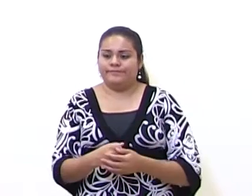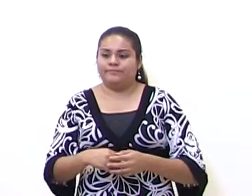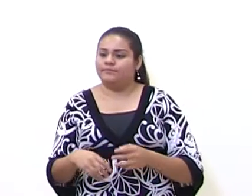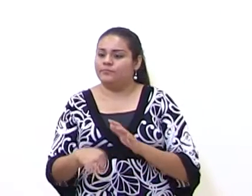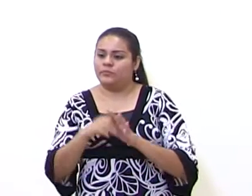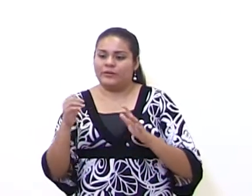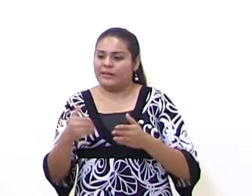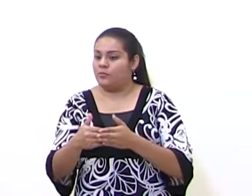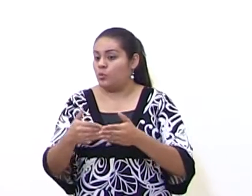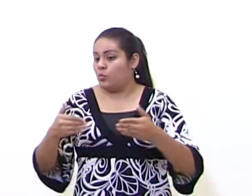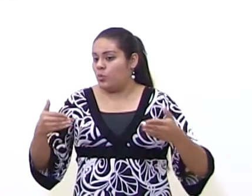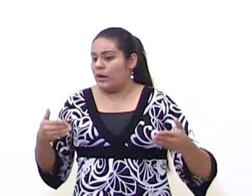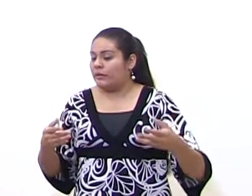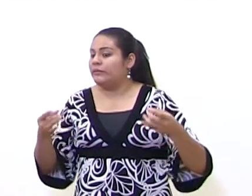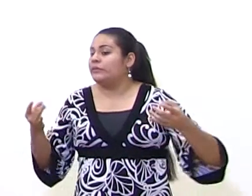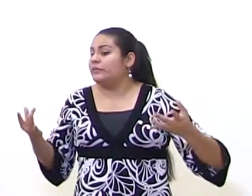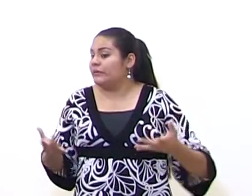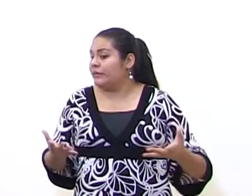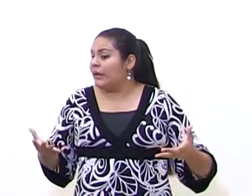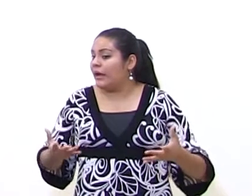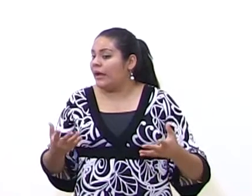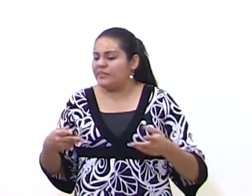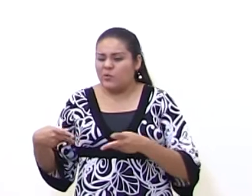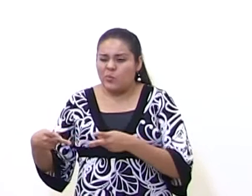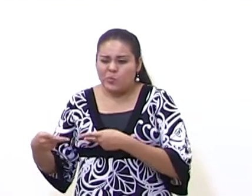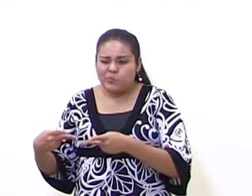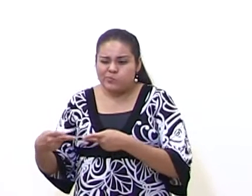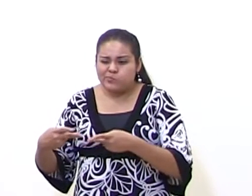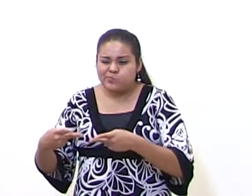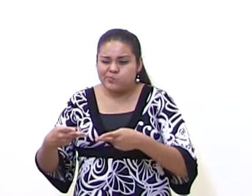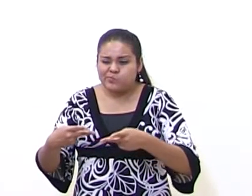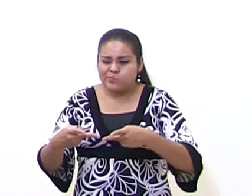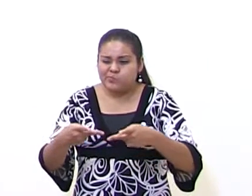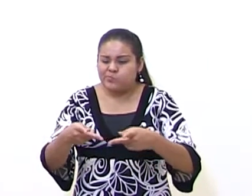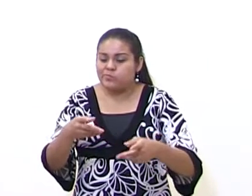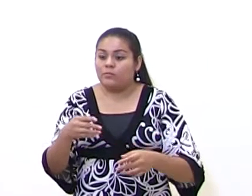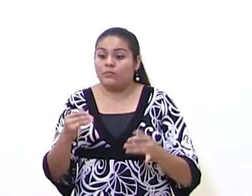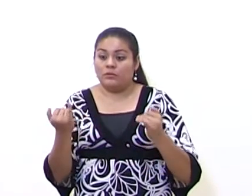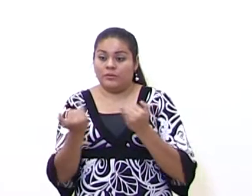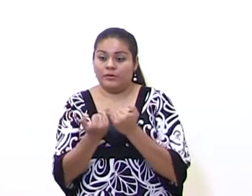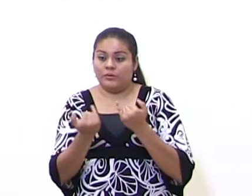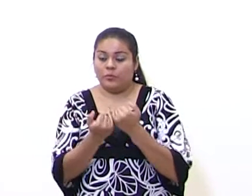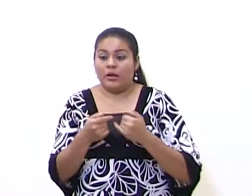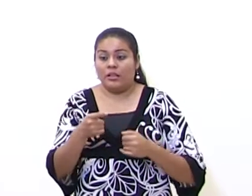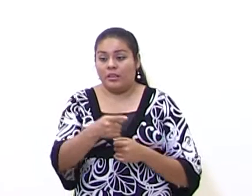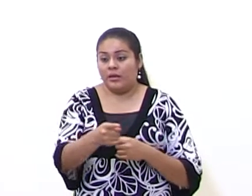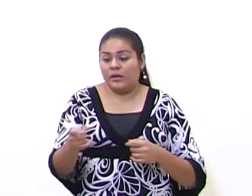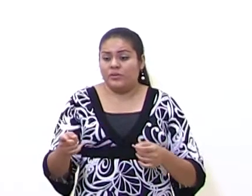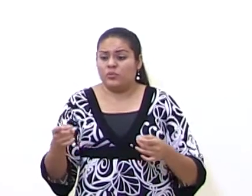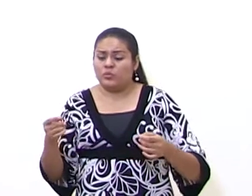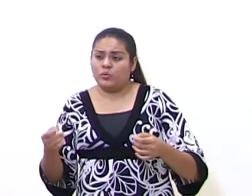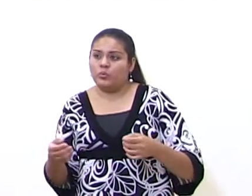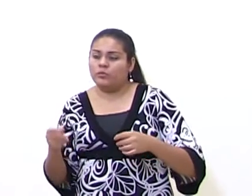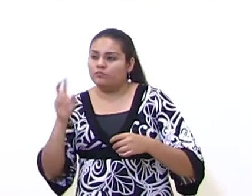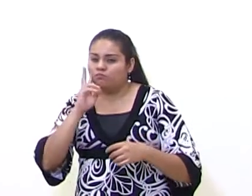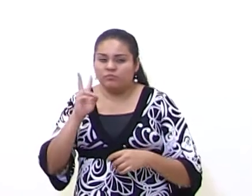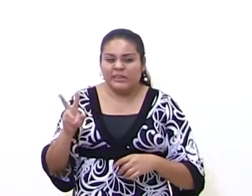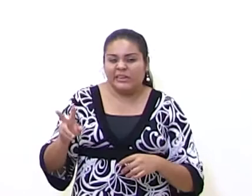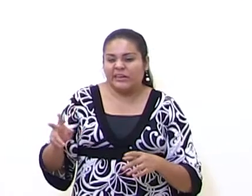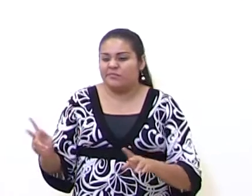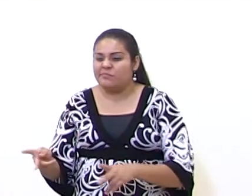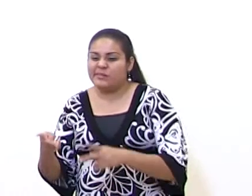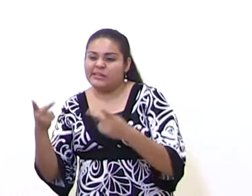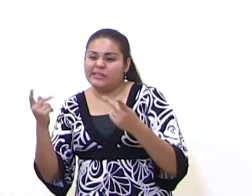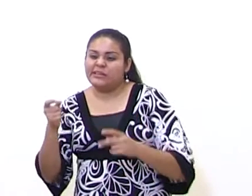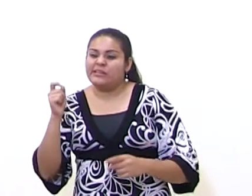publicistas realizan. Por ejemplo, los estudios de mercado, que también van a utilizar algunas de las herramientas